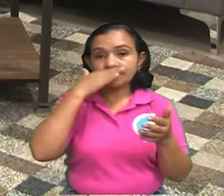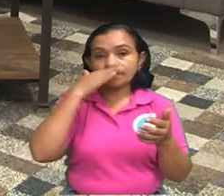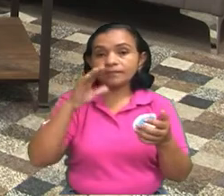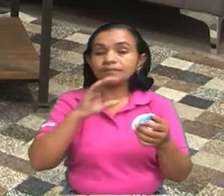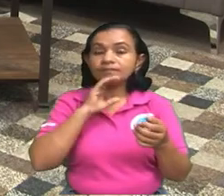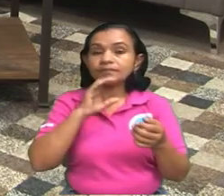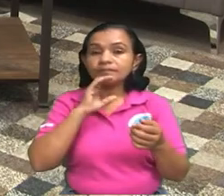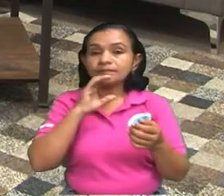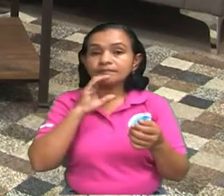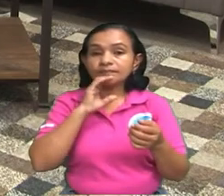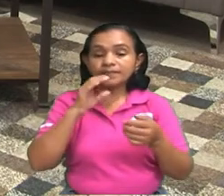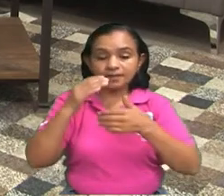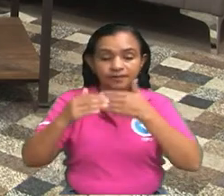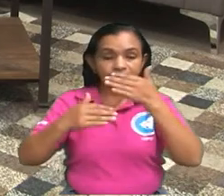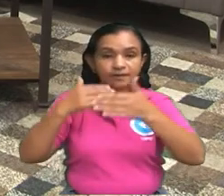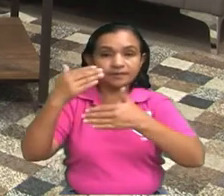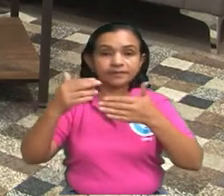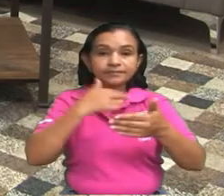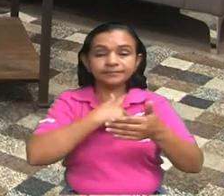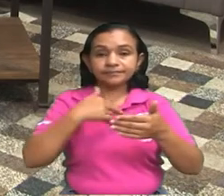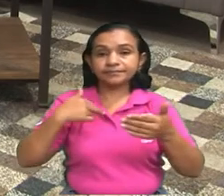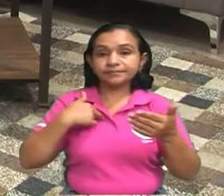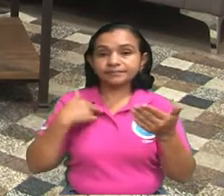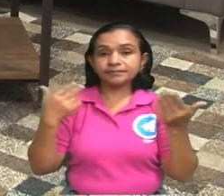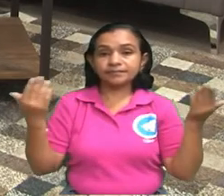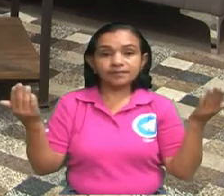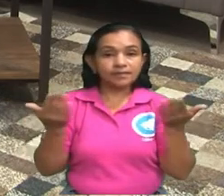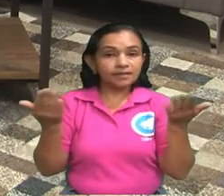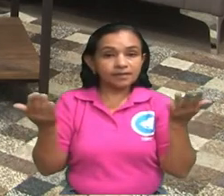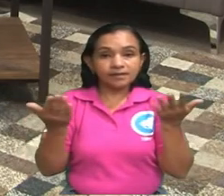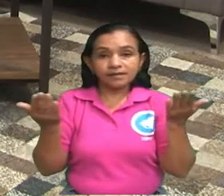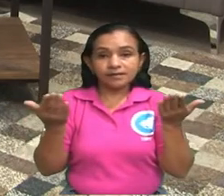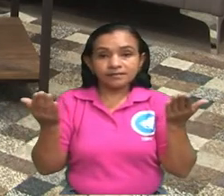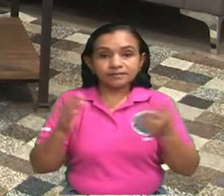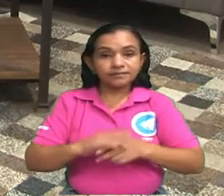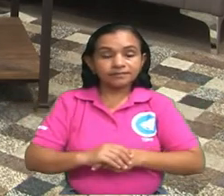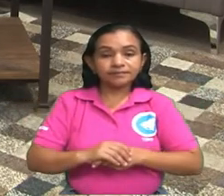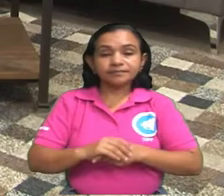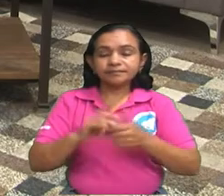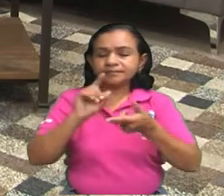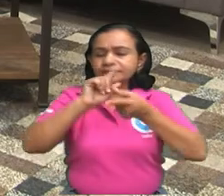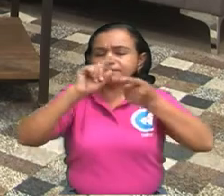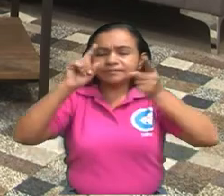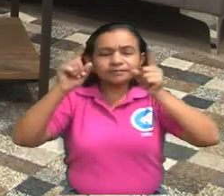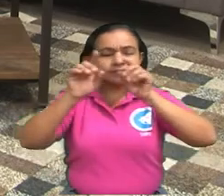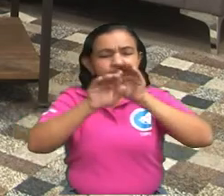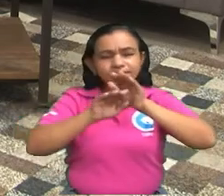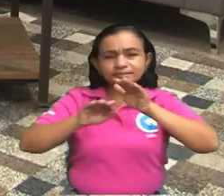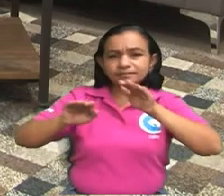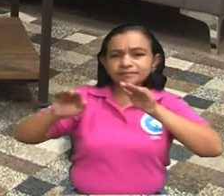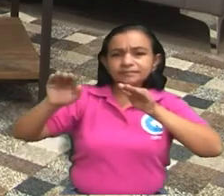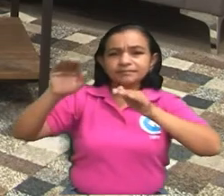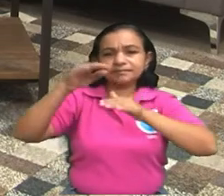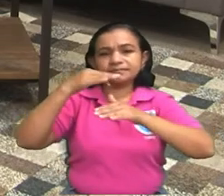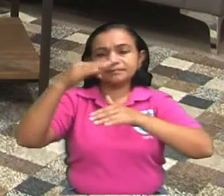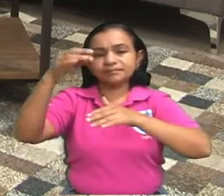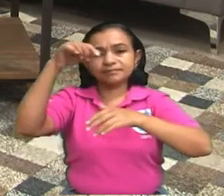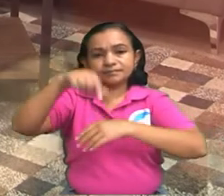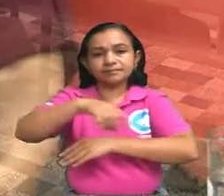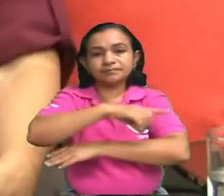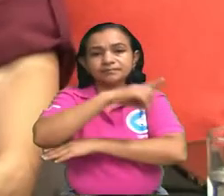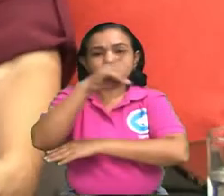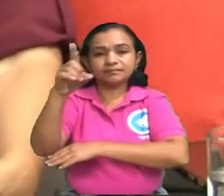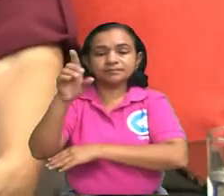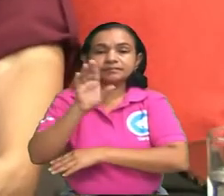Cubana venimos construyendo. Entonces, es algo que trasciende y que permite que el día de hoy lo